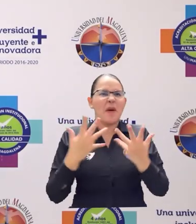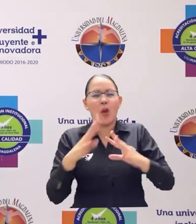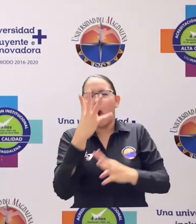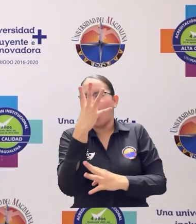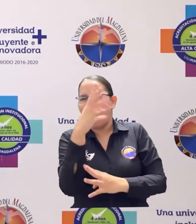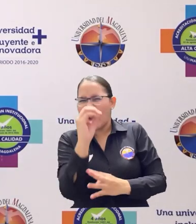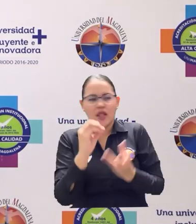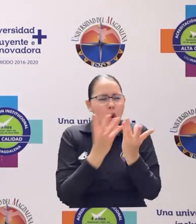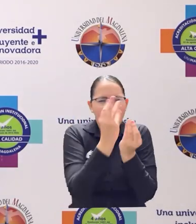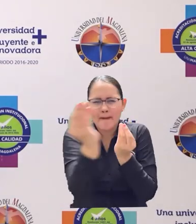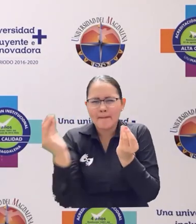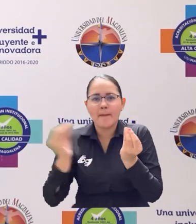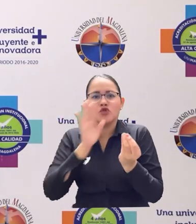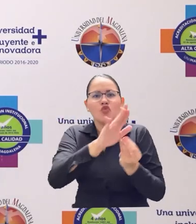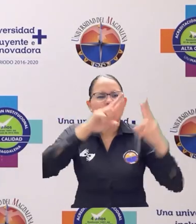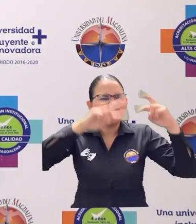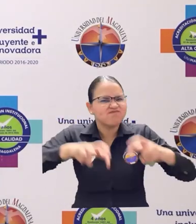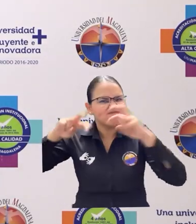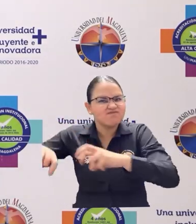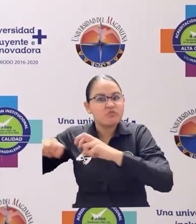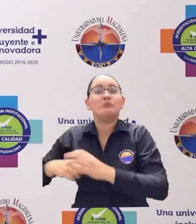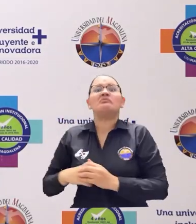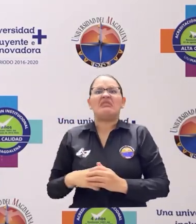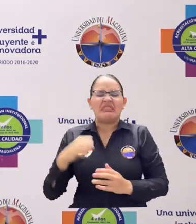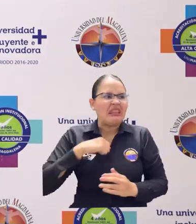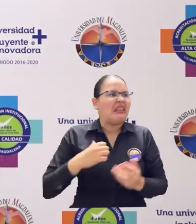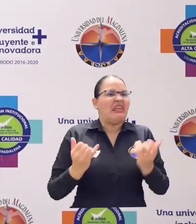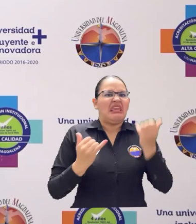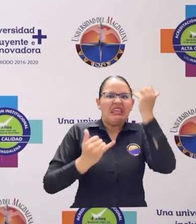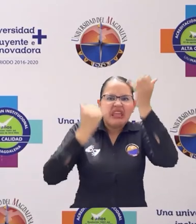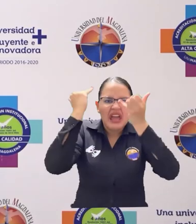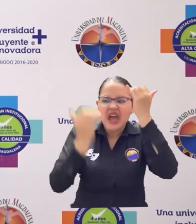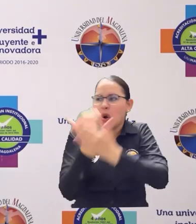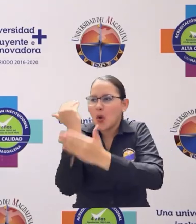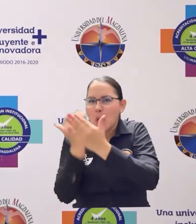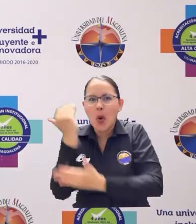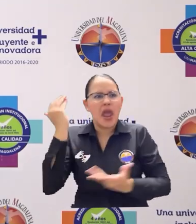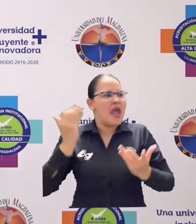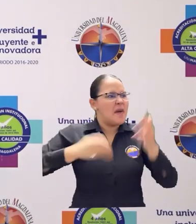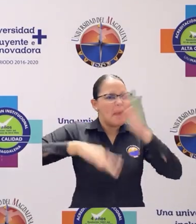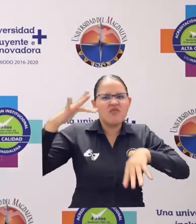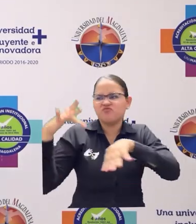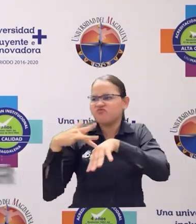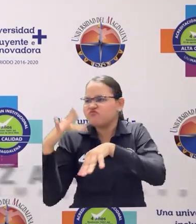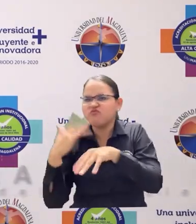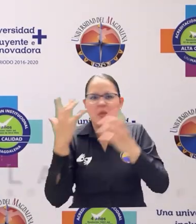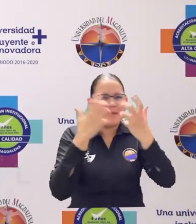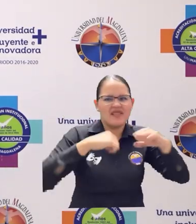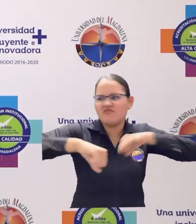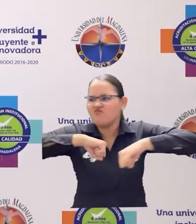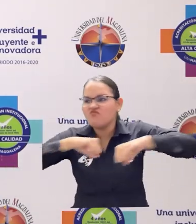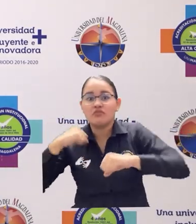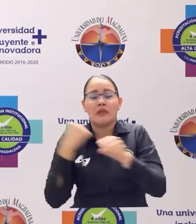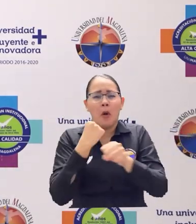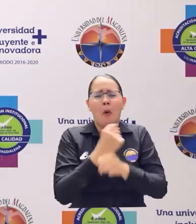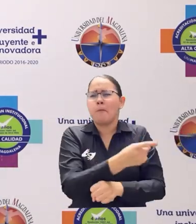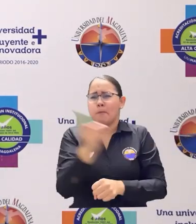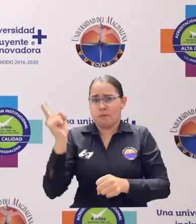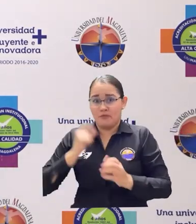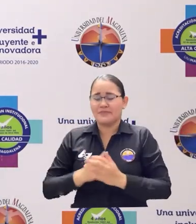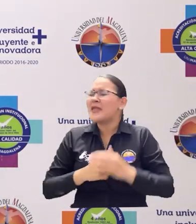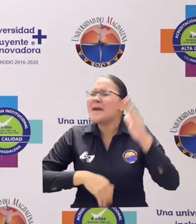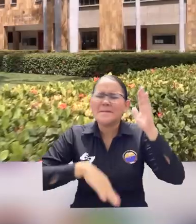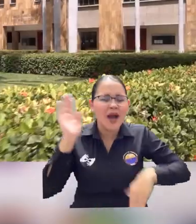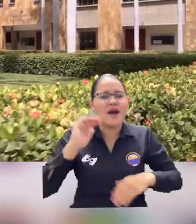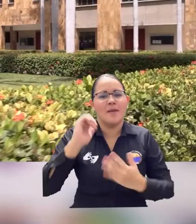alto nivel, con grandes capacidades en materia de innovación y emprendimiento, pero sobre todo, llegan a una universidad en la que sus profesores,